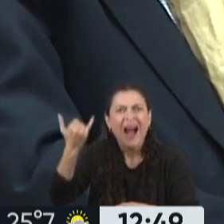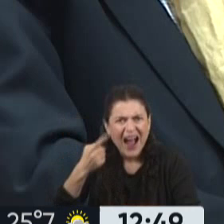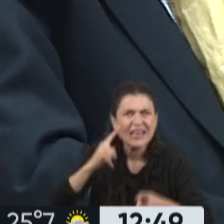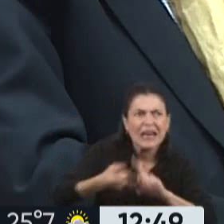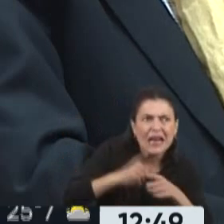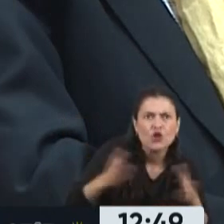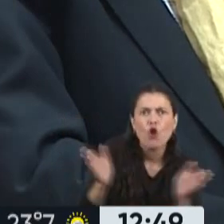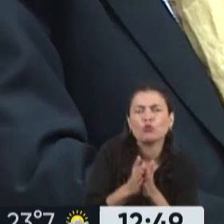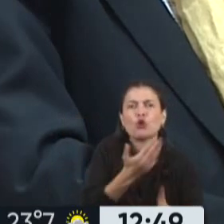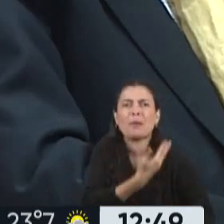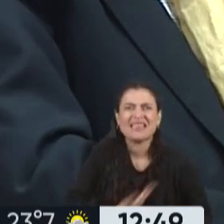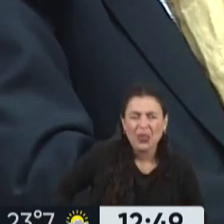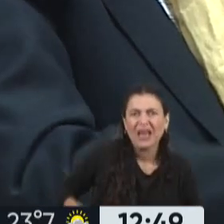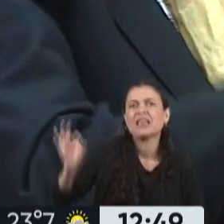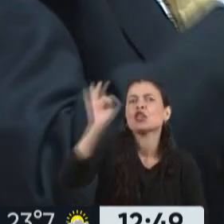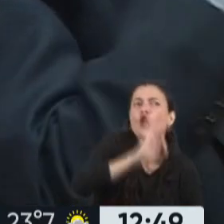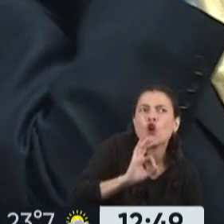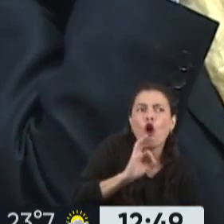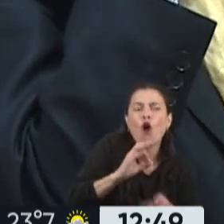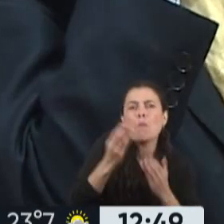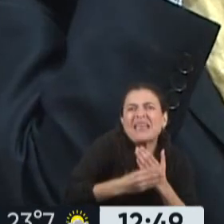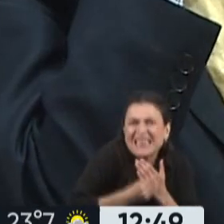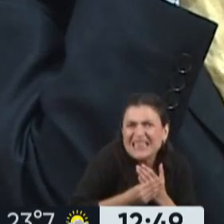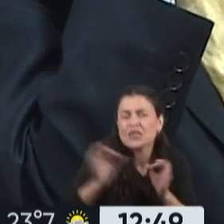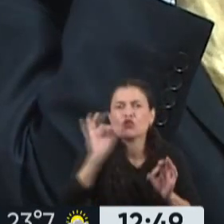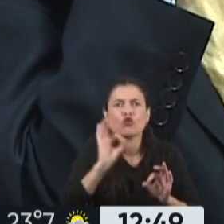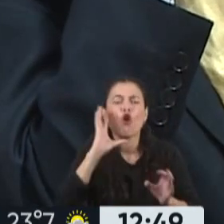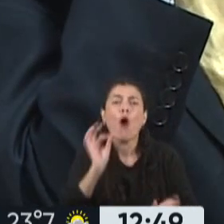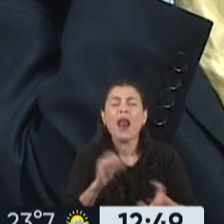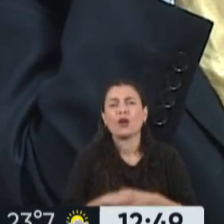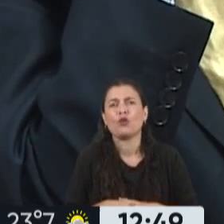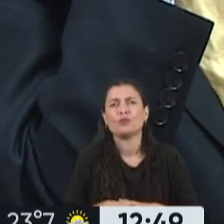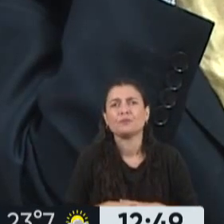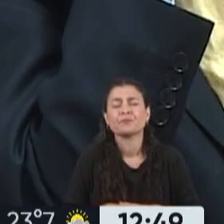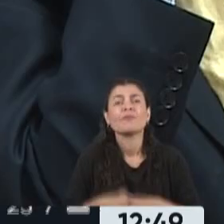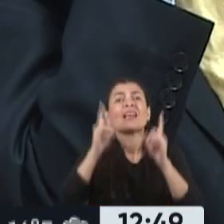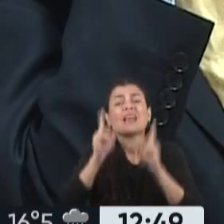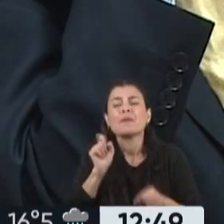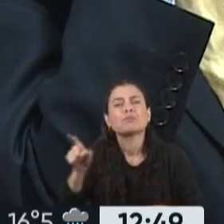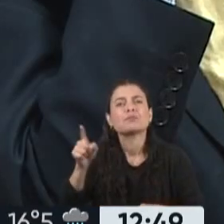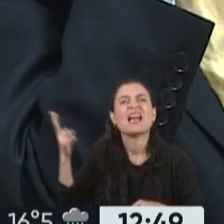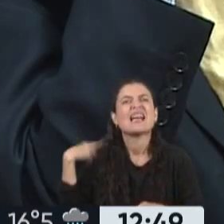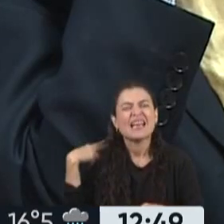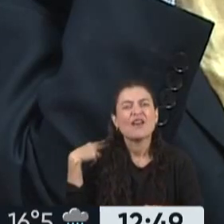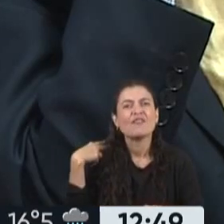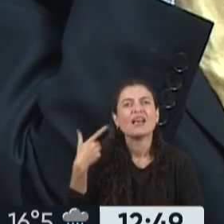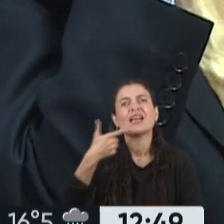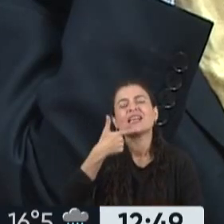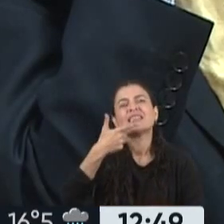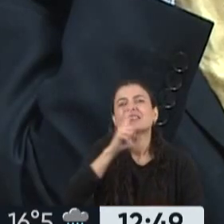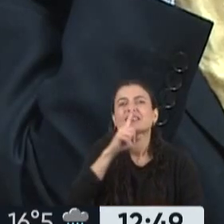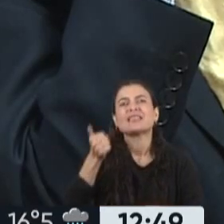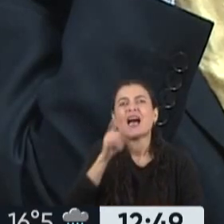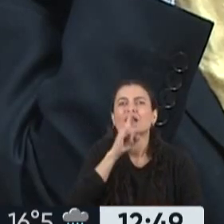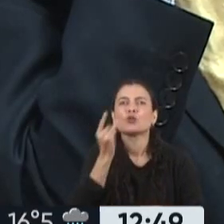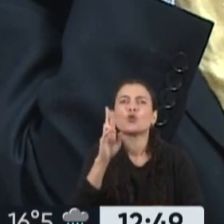algún miembro del gobierno? Y también el dueño, el jefe, el que sería el jefe de Arrieta, Leonardo Escaturices, si también tiene